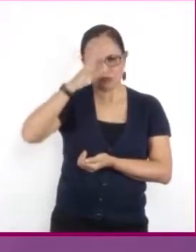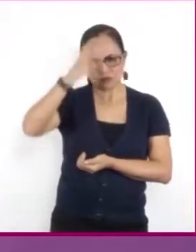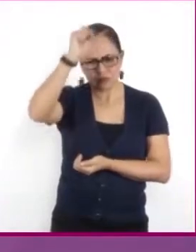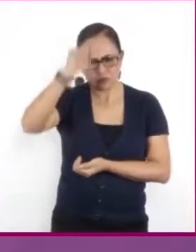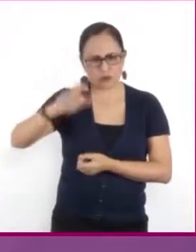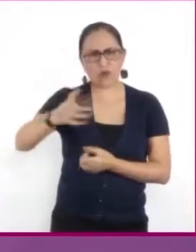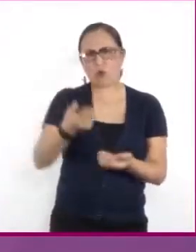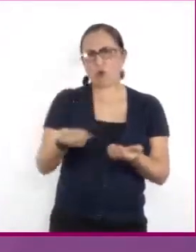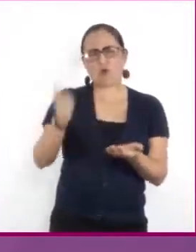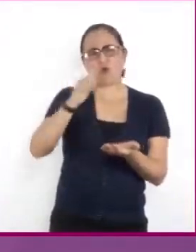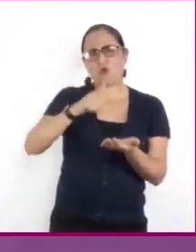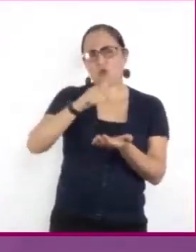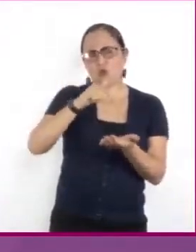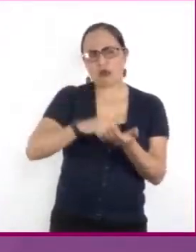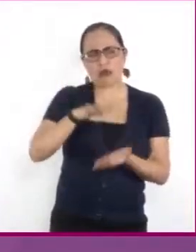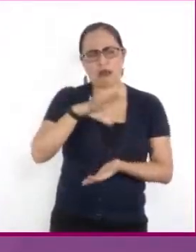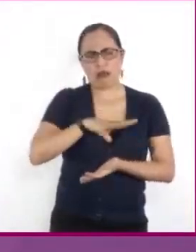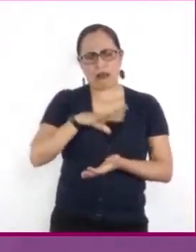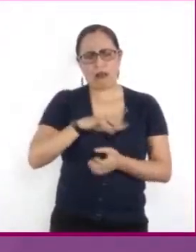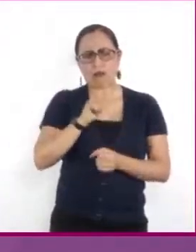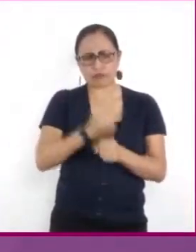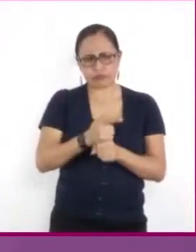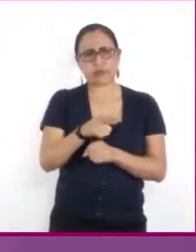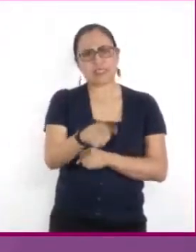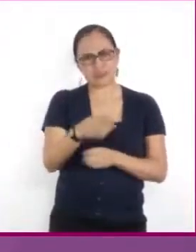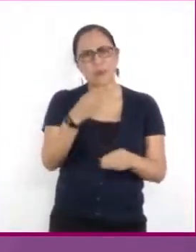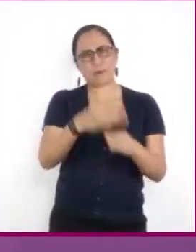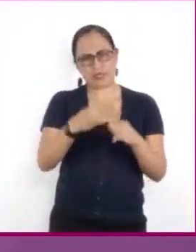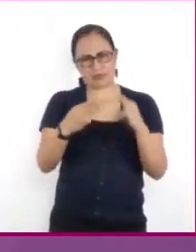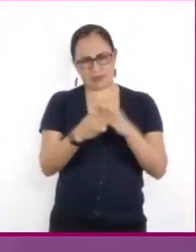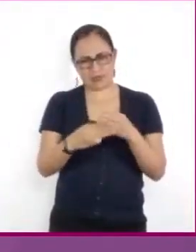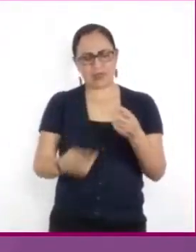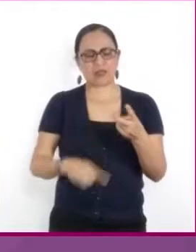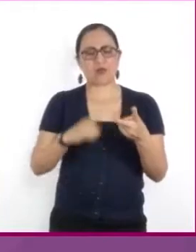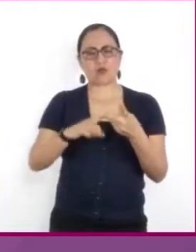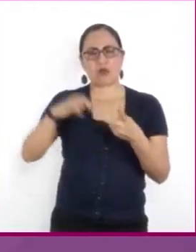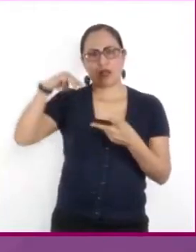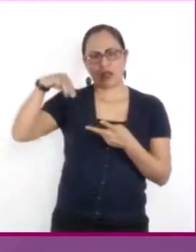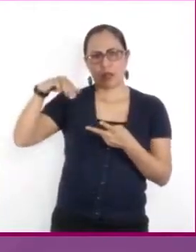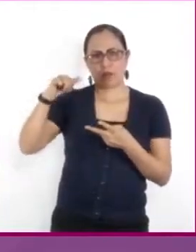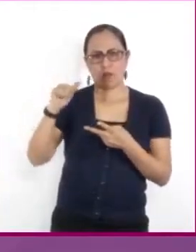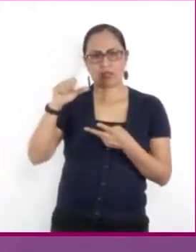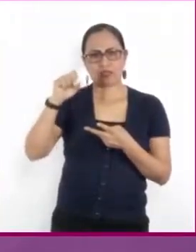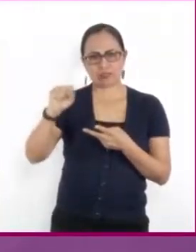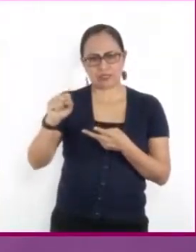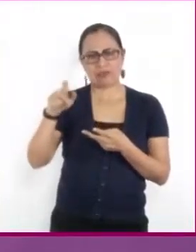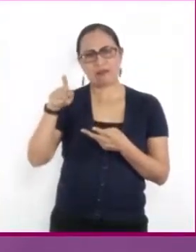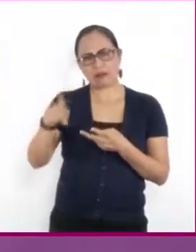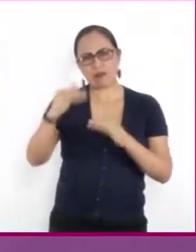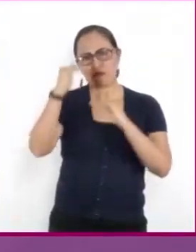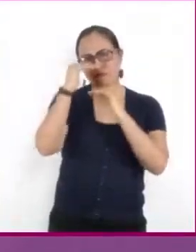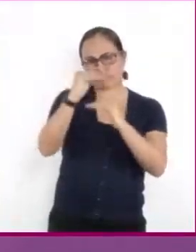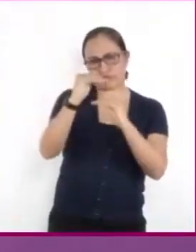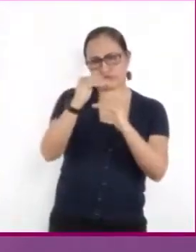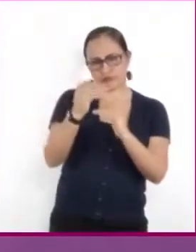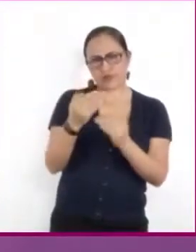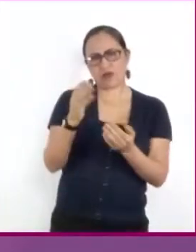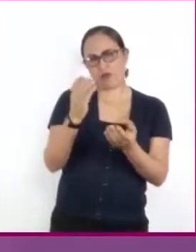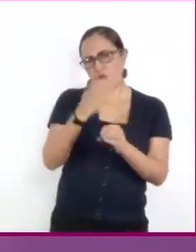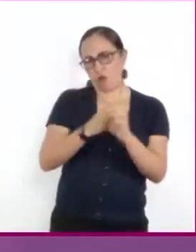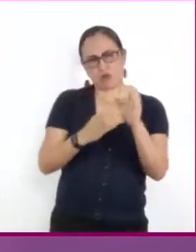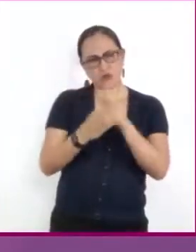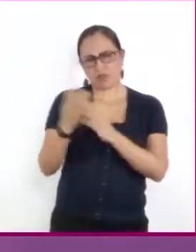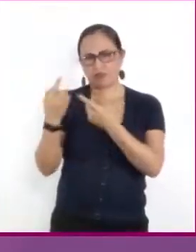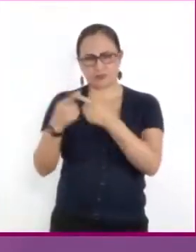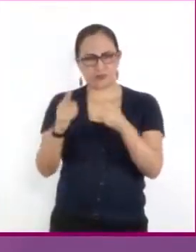que ocupa un lugar en el espacio. La masa es una medida de la cantidad de materia que contiene un objeto.